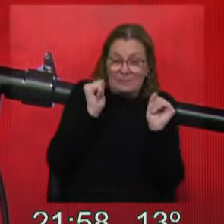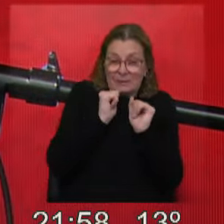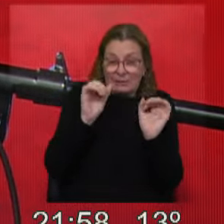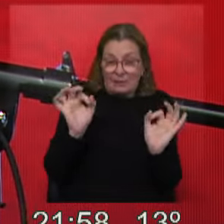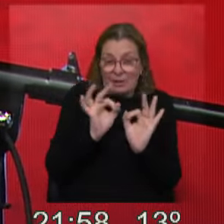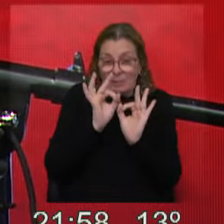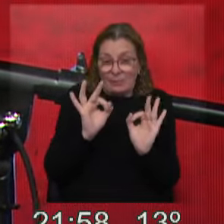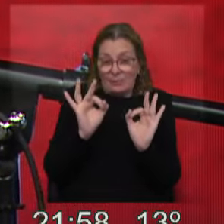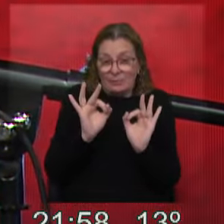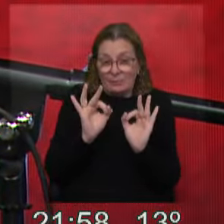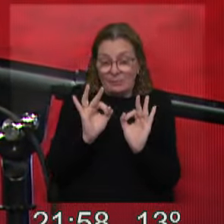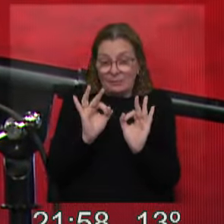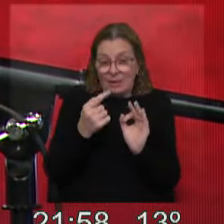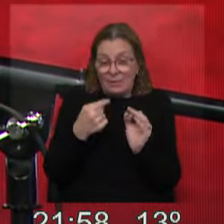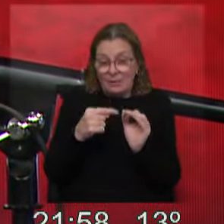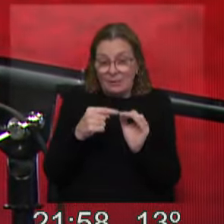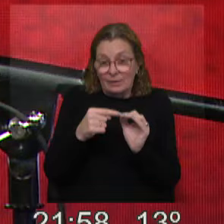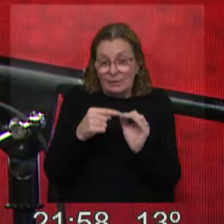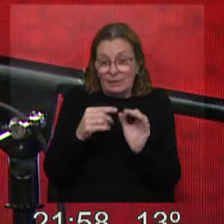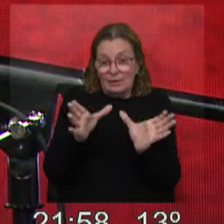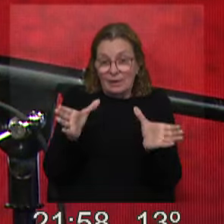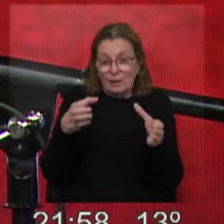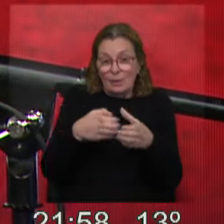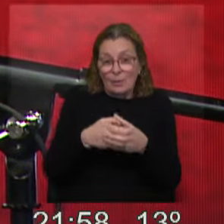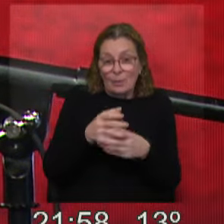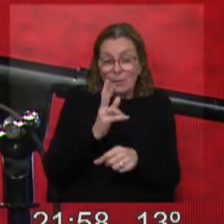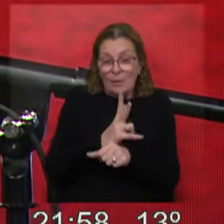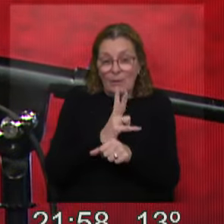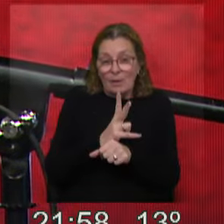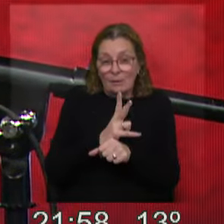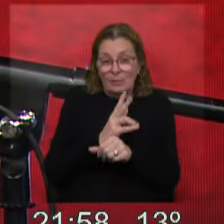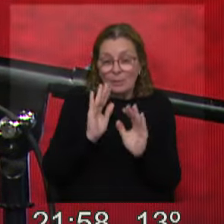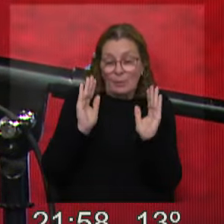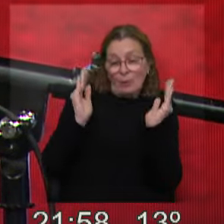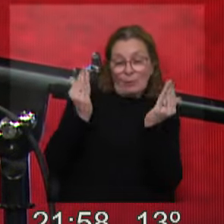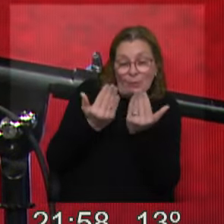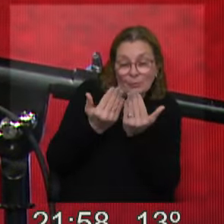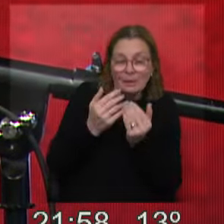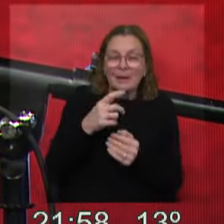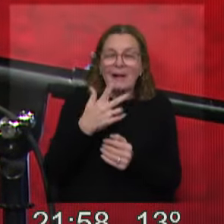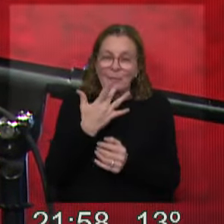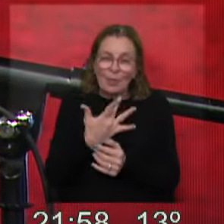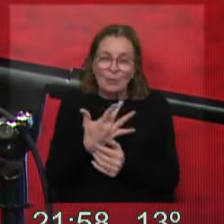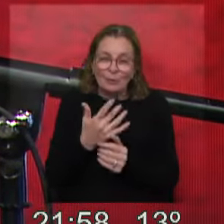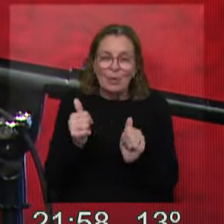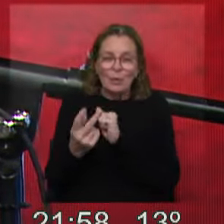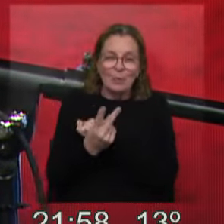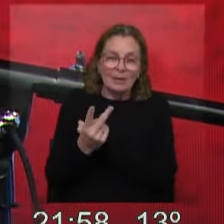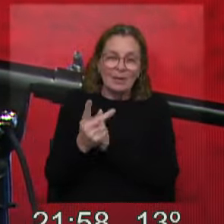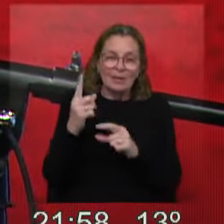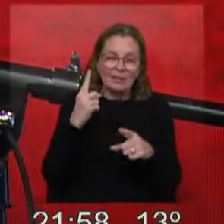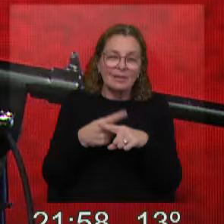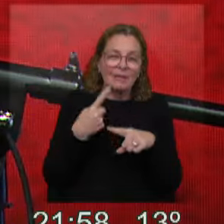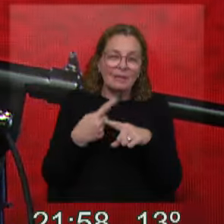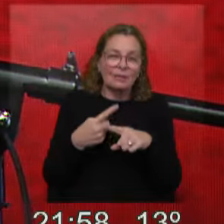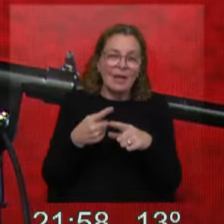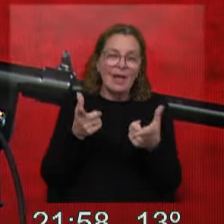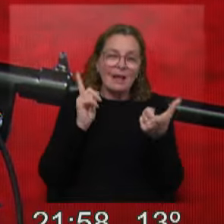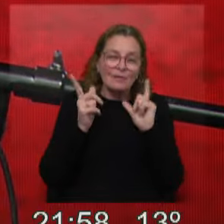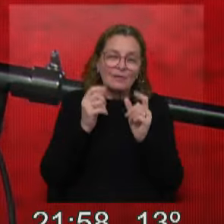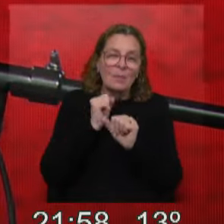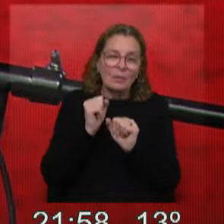es como muy tremendo. Pero encontrar este grupo humano nos ha dado como un cobijo precioso y está ahí. Y es eso, es disfrutar de las canciones y poder compartirlas